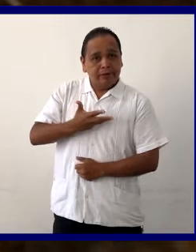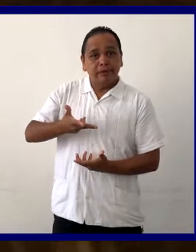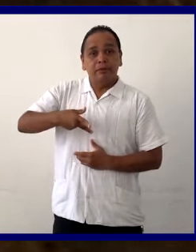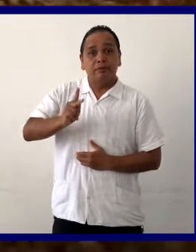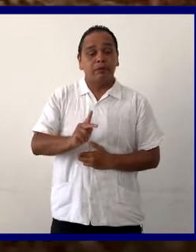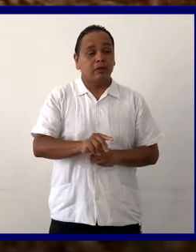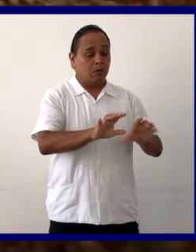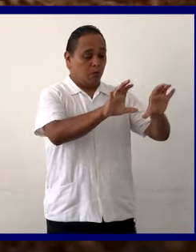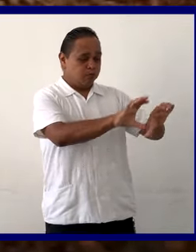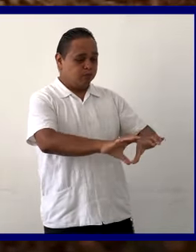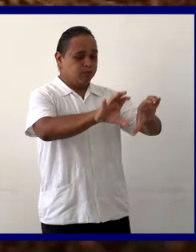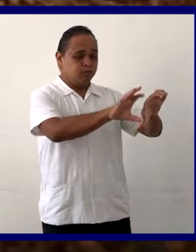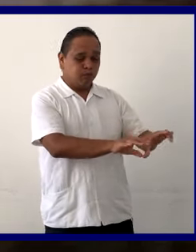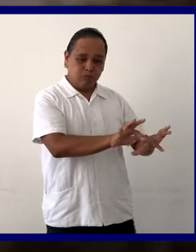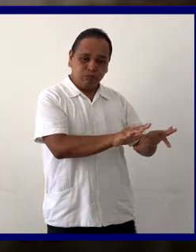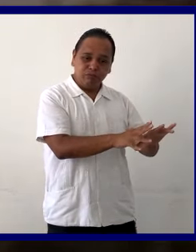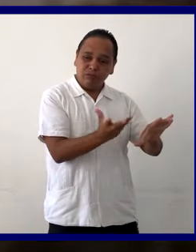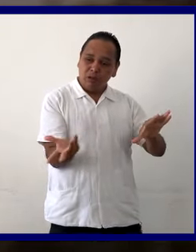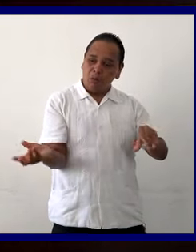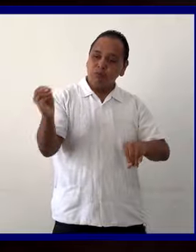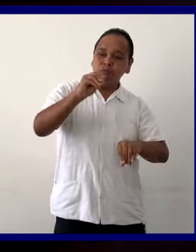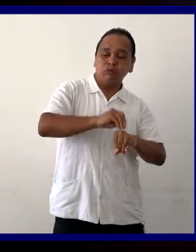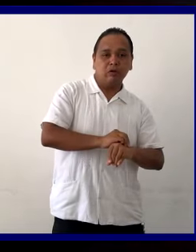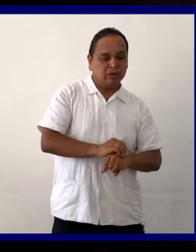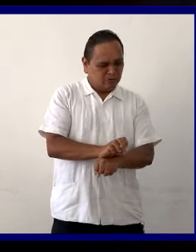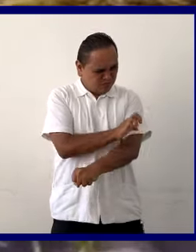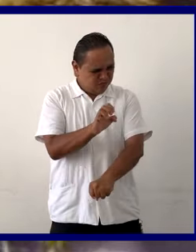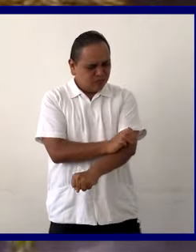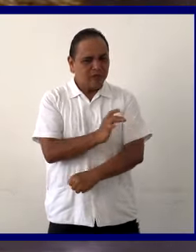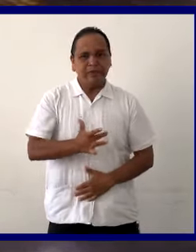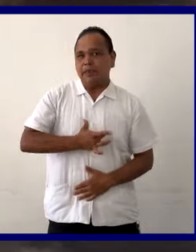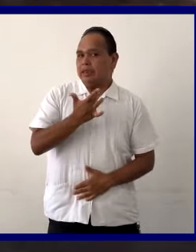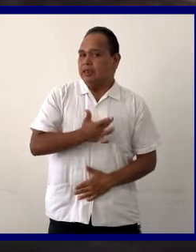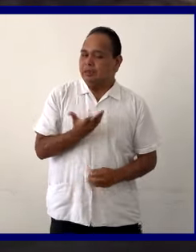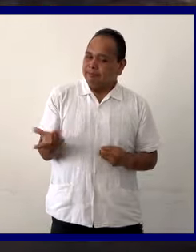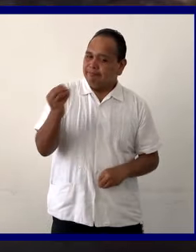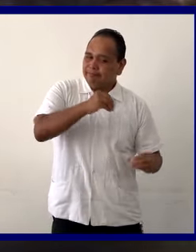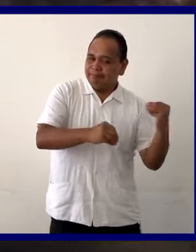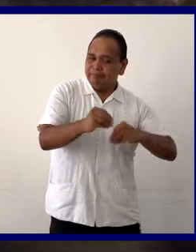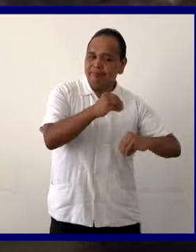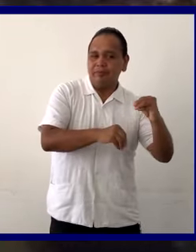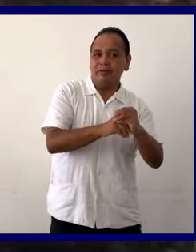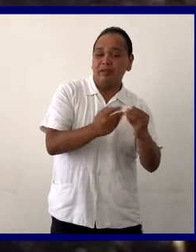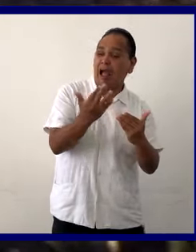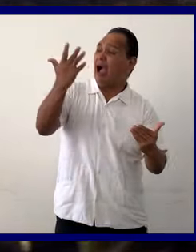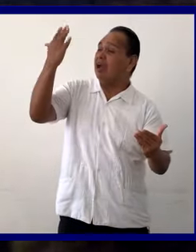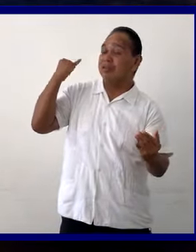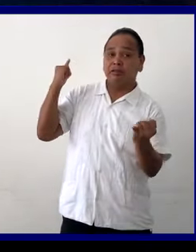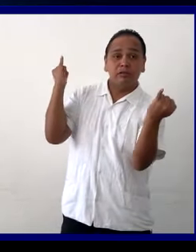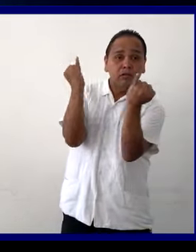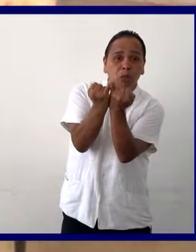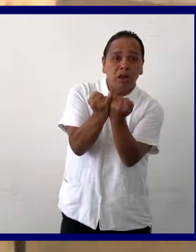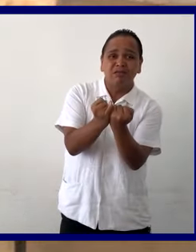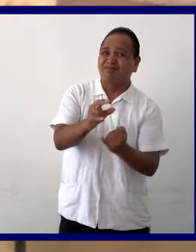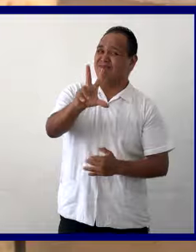computadora, otros aseguran que le falta mucha energía y sentimiento, por lo que no está al nivel de la versión animada de 1994.